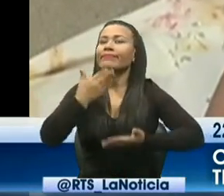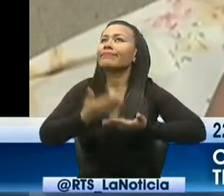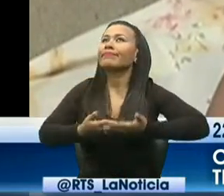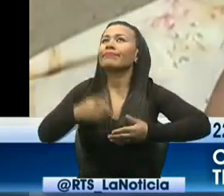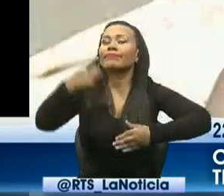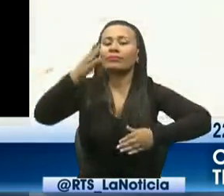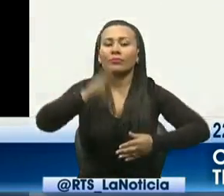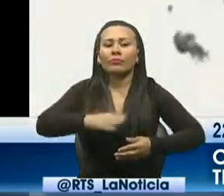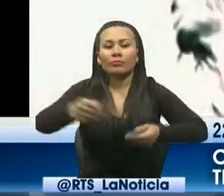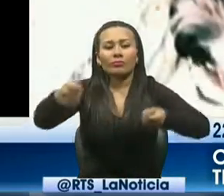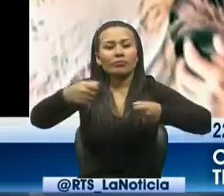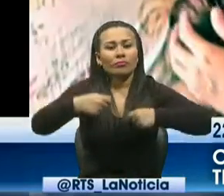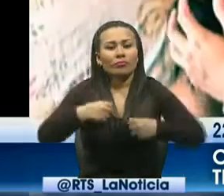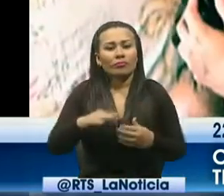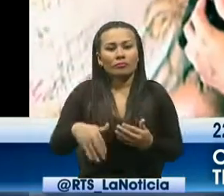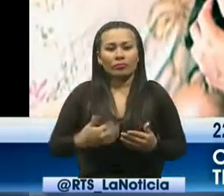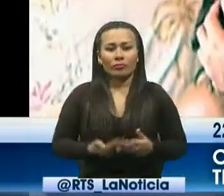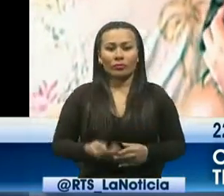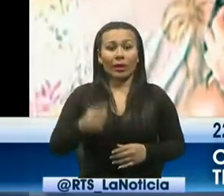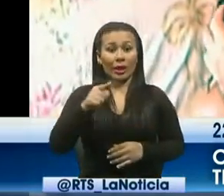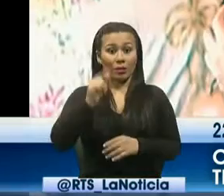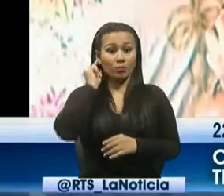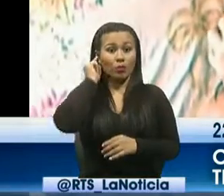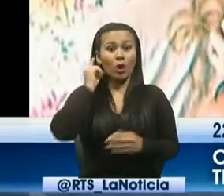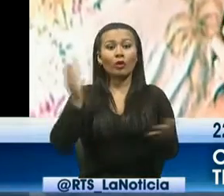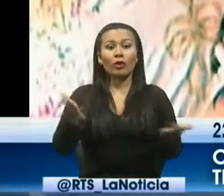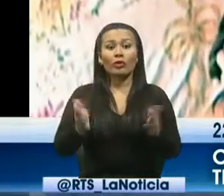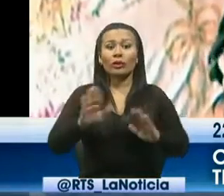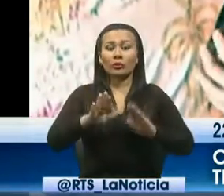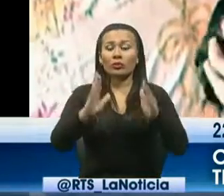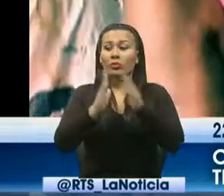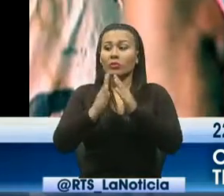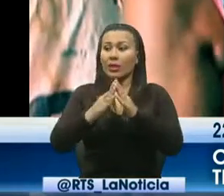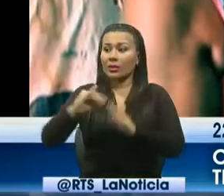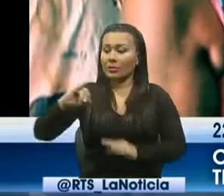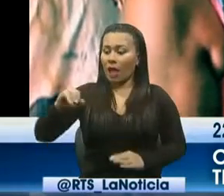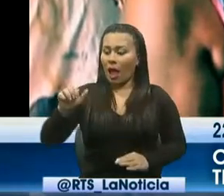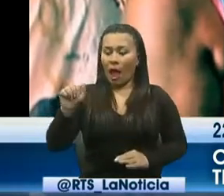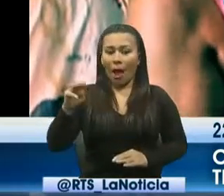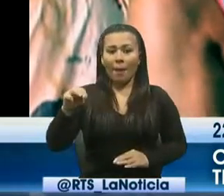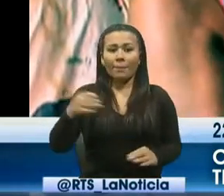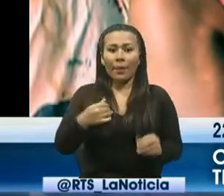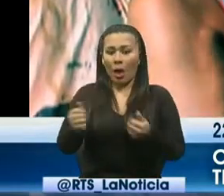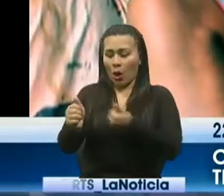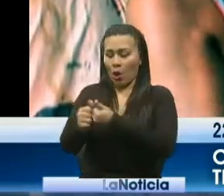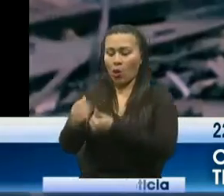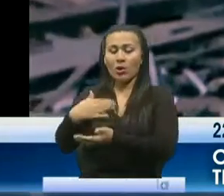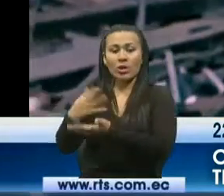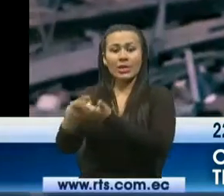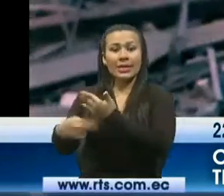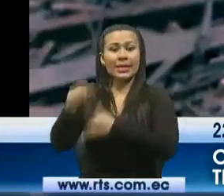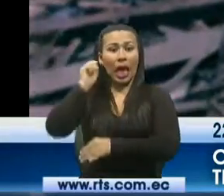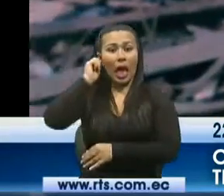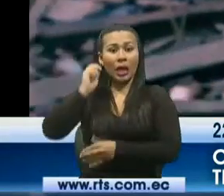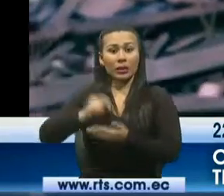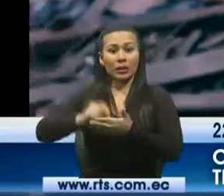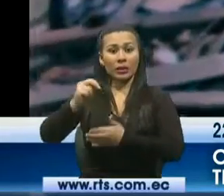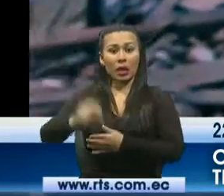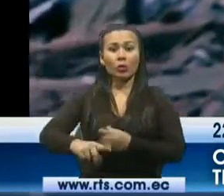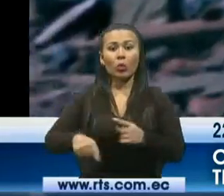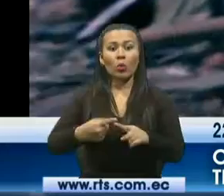sé cómo mismo a mi Dios. Ella estaba en su casa en Jama, en la provincia de Manabí, junto a una de sus hijas y nieto, cuando ocurrió el